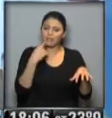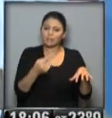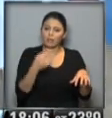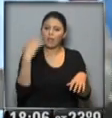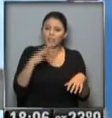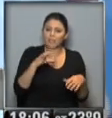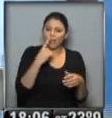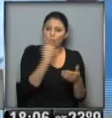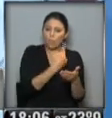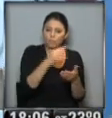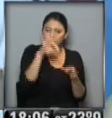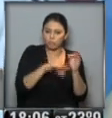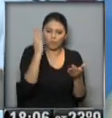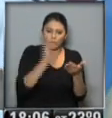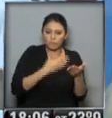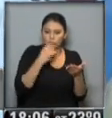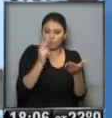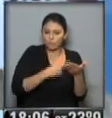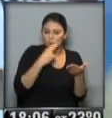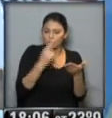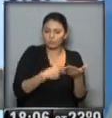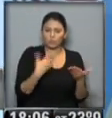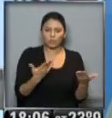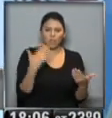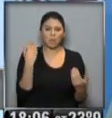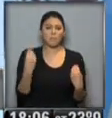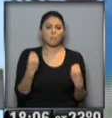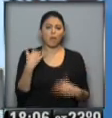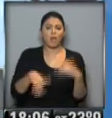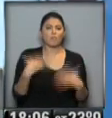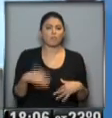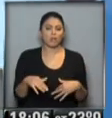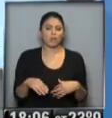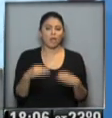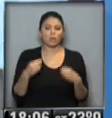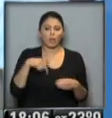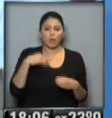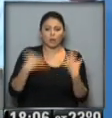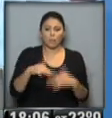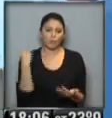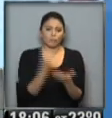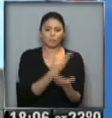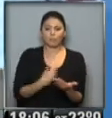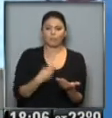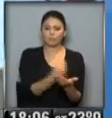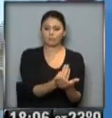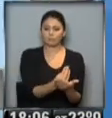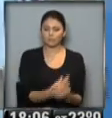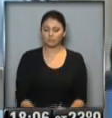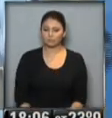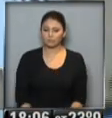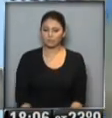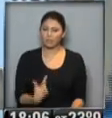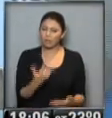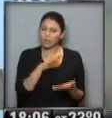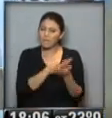a papel, voto a voto, ¿cuál es el apuro? ¿Por qué van a correr ahora a proclamar? ¿Qué es